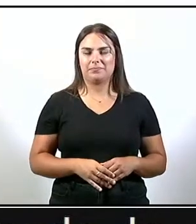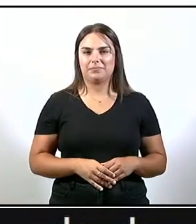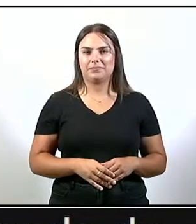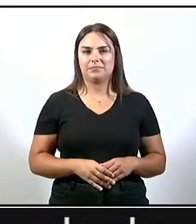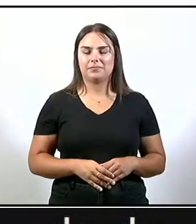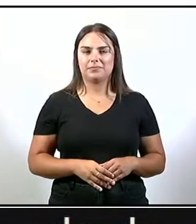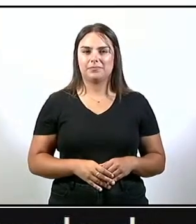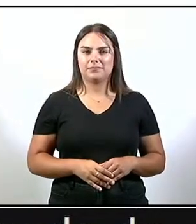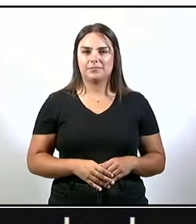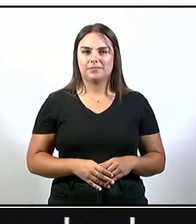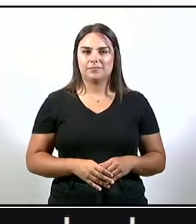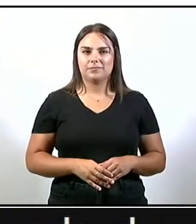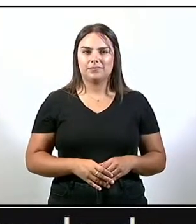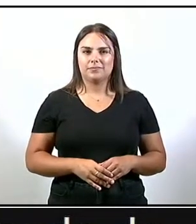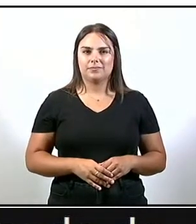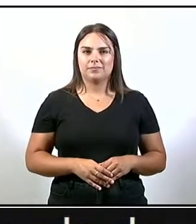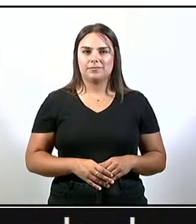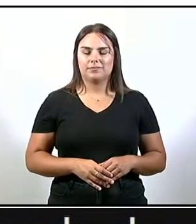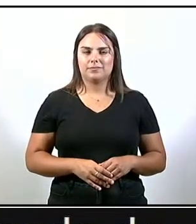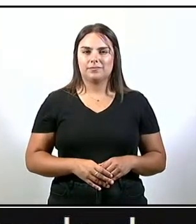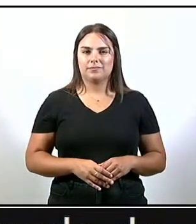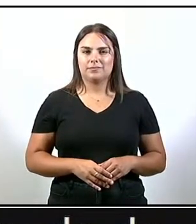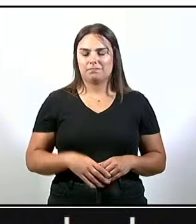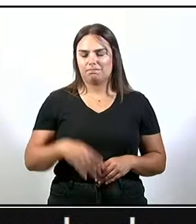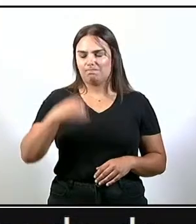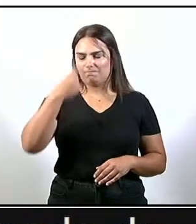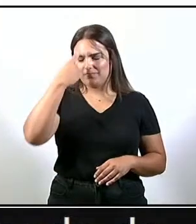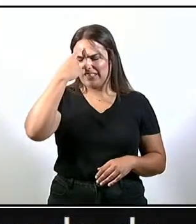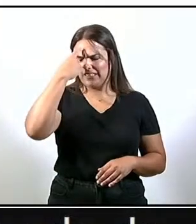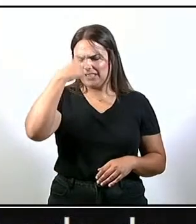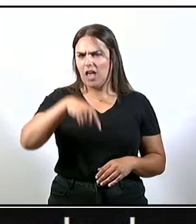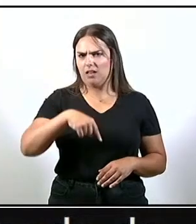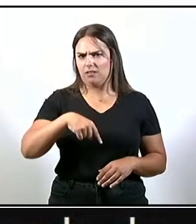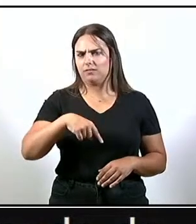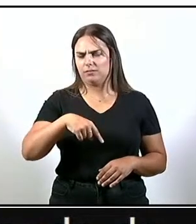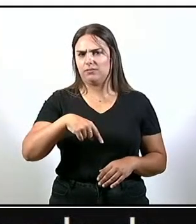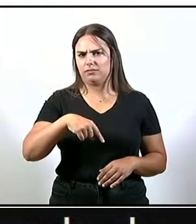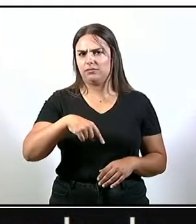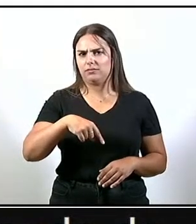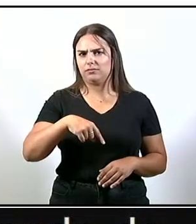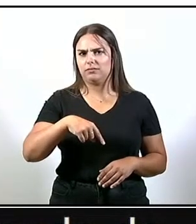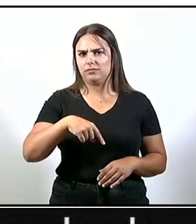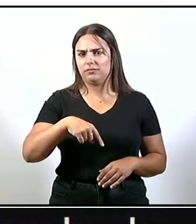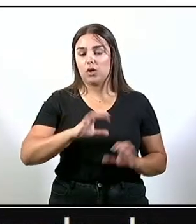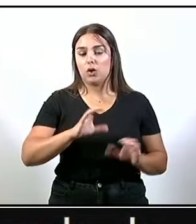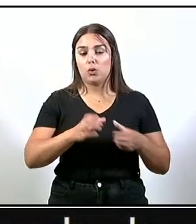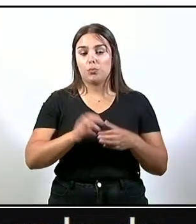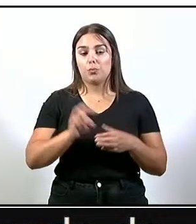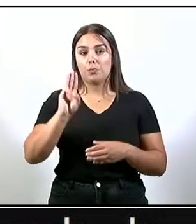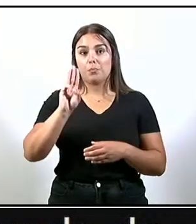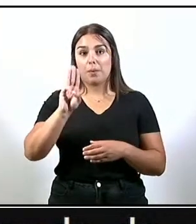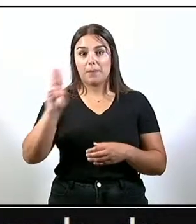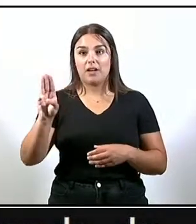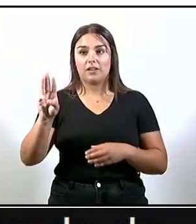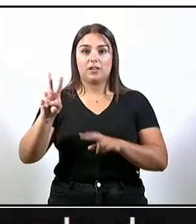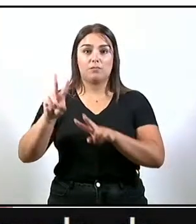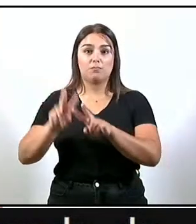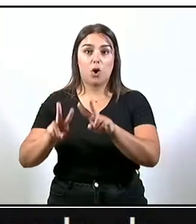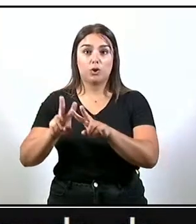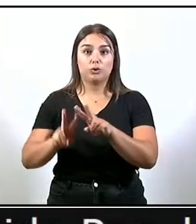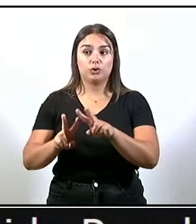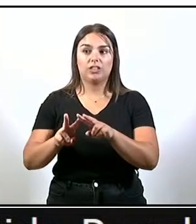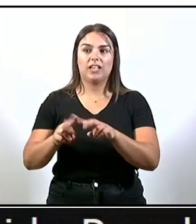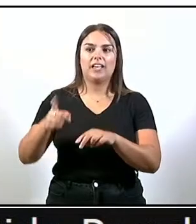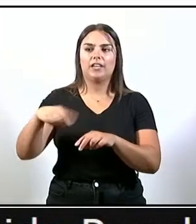Tengo la convicción de que el Partido Popular y Vox están jugando una partida de